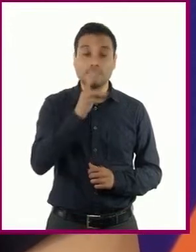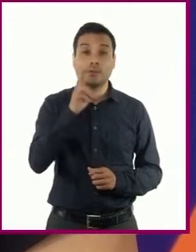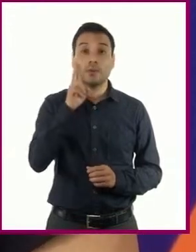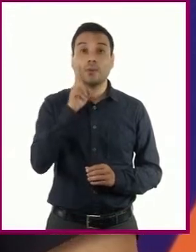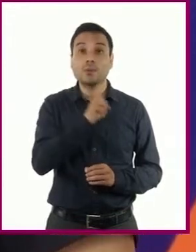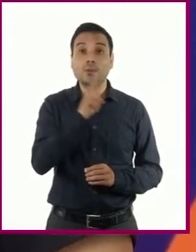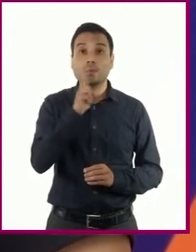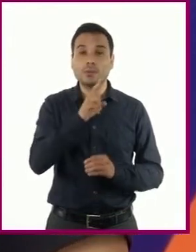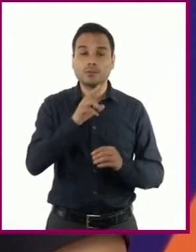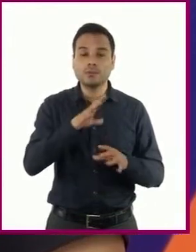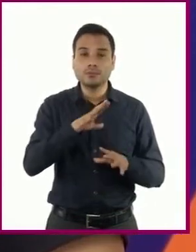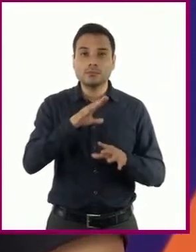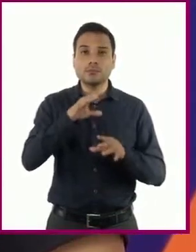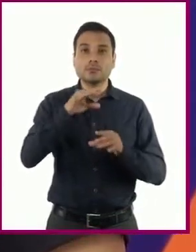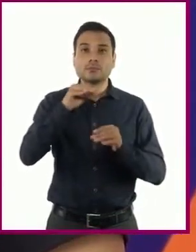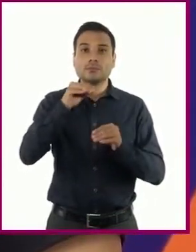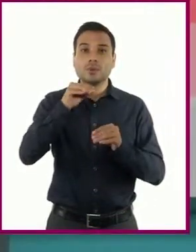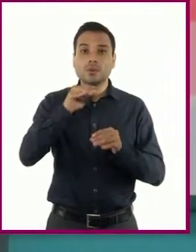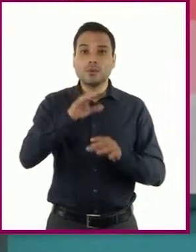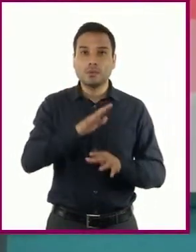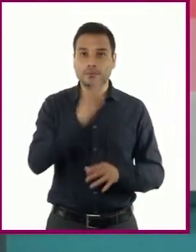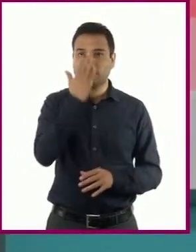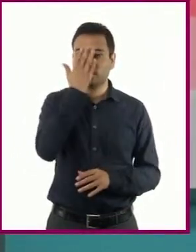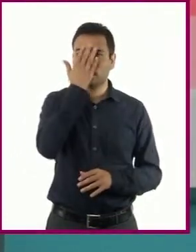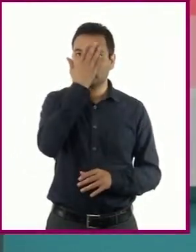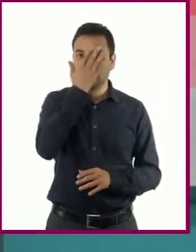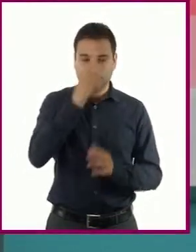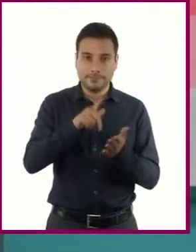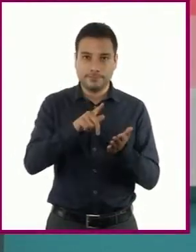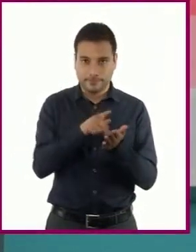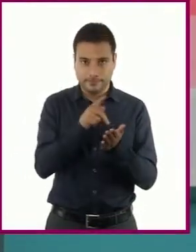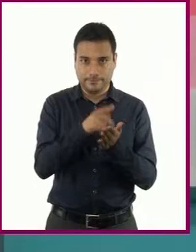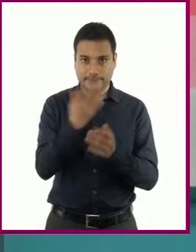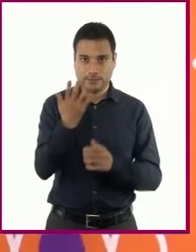la nariz. Pueden repetir este ejercicio hasta 5 veces.